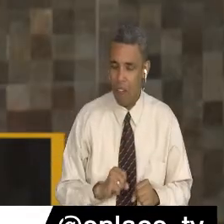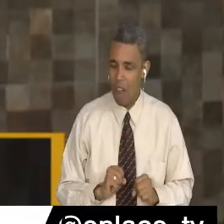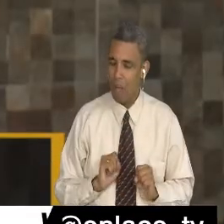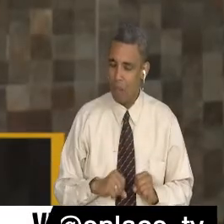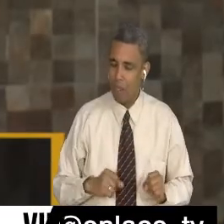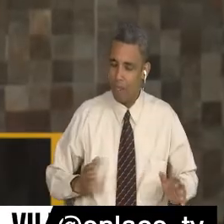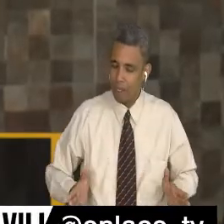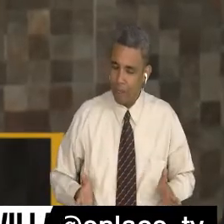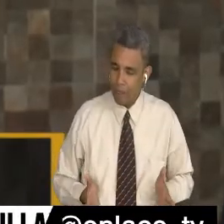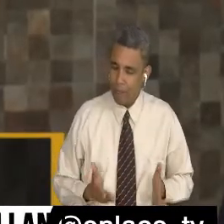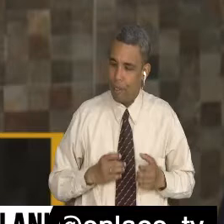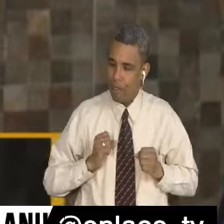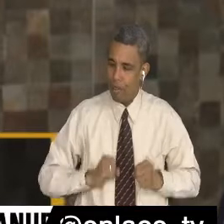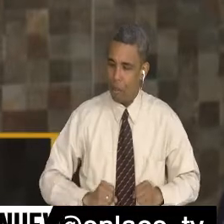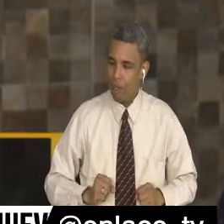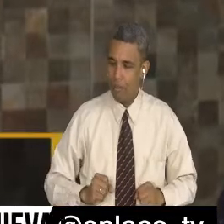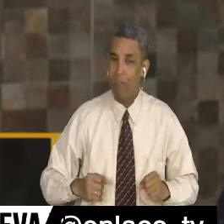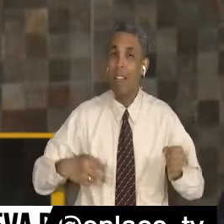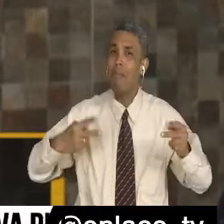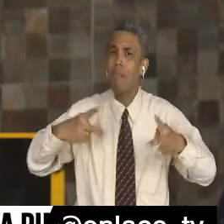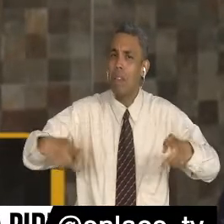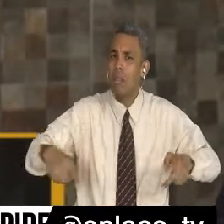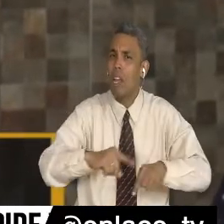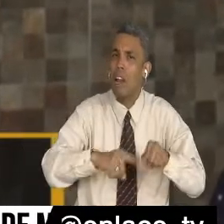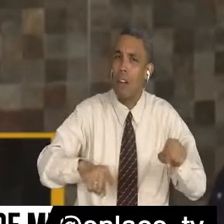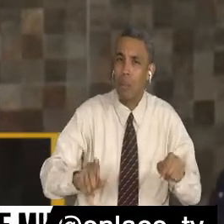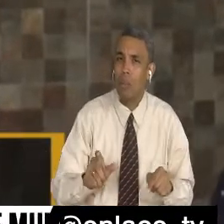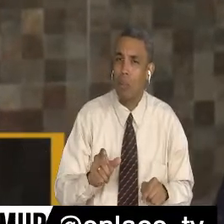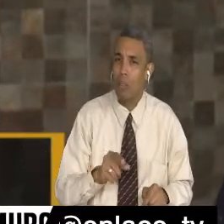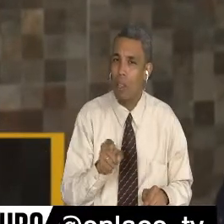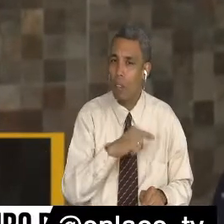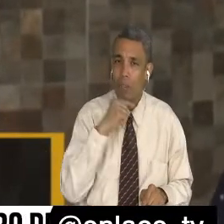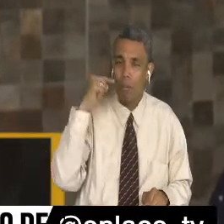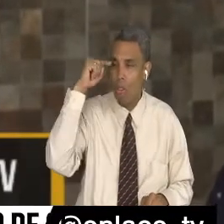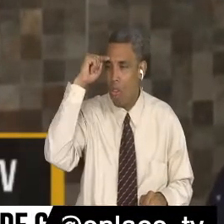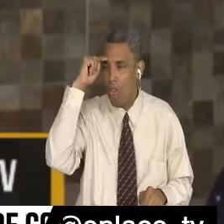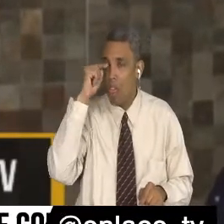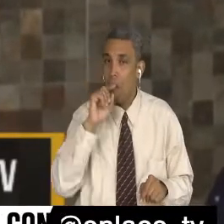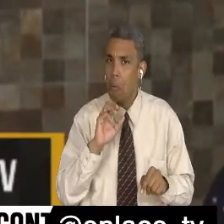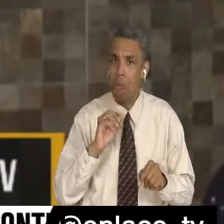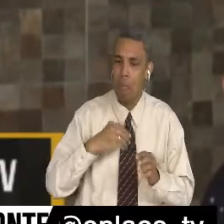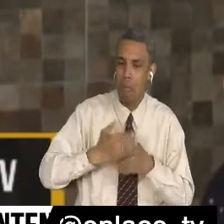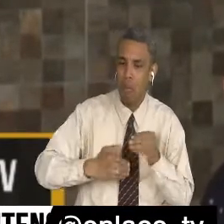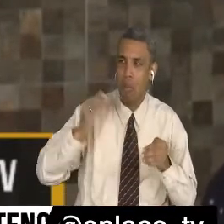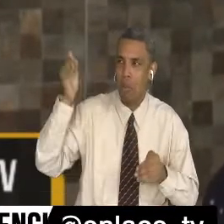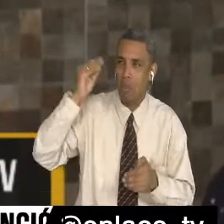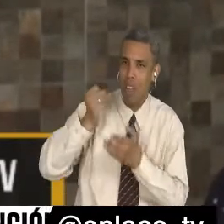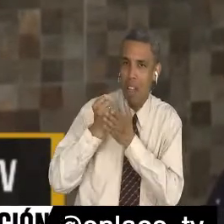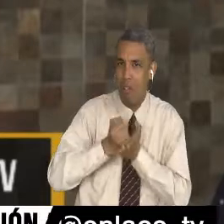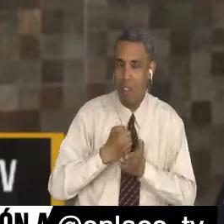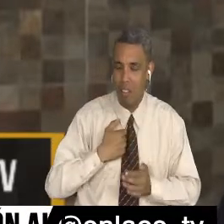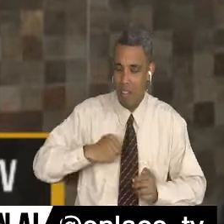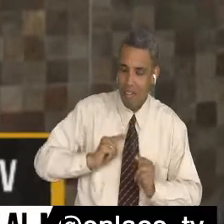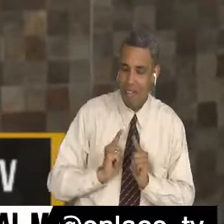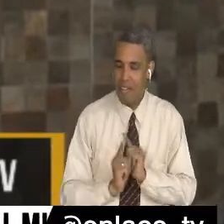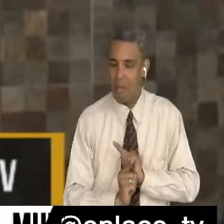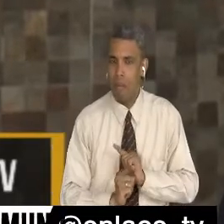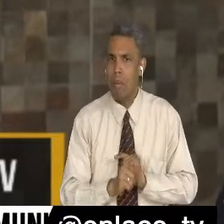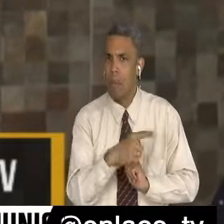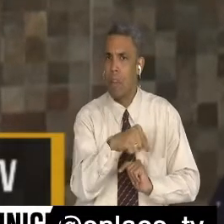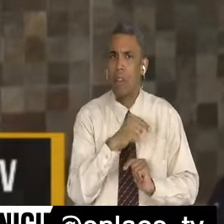historias de vida de personas que están en el anonimato, pero que ellos nos pueden inspirar, motivar. De la misma manera como ellos superaron sus